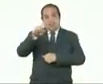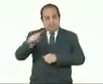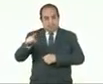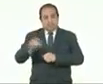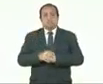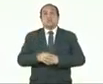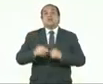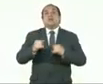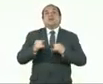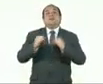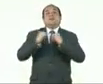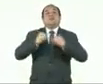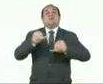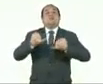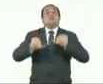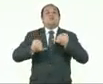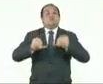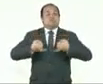de la Juventud.